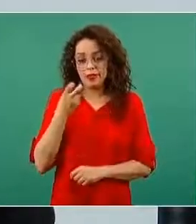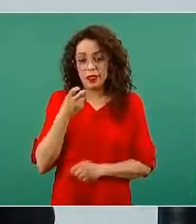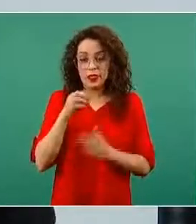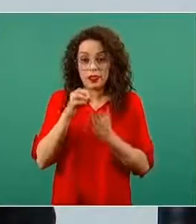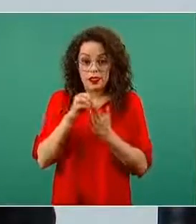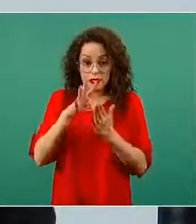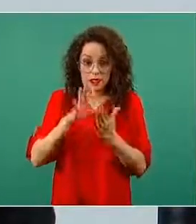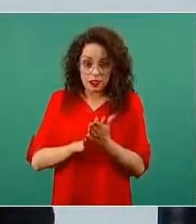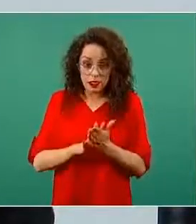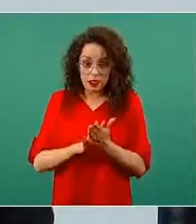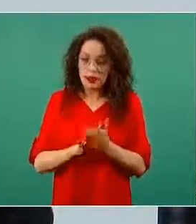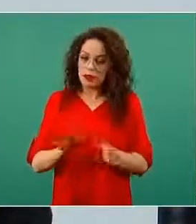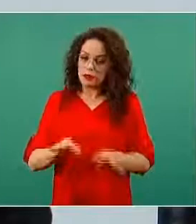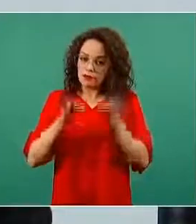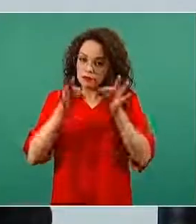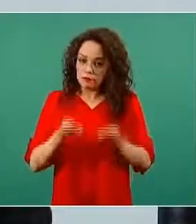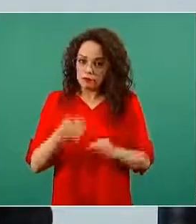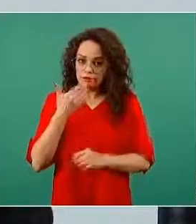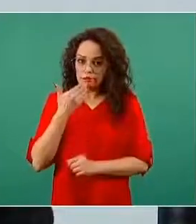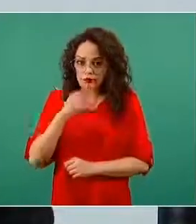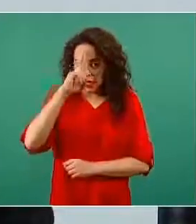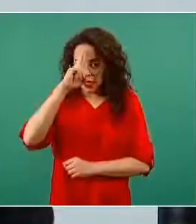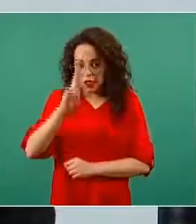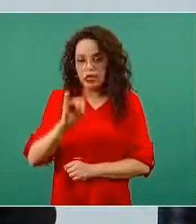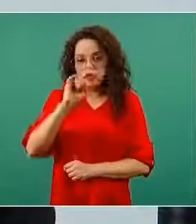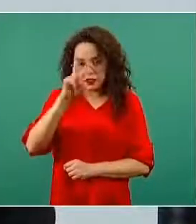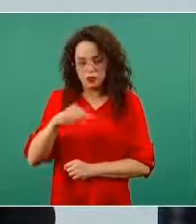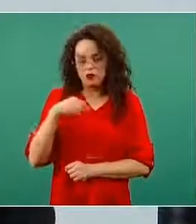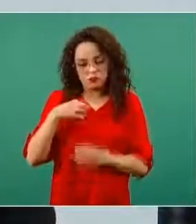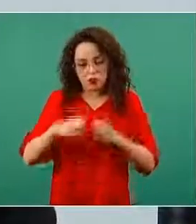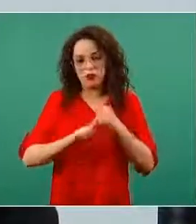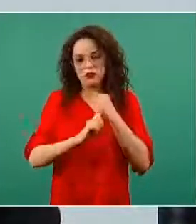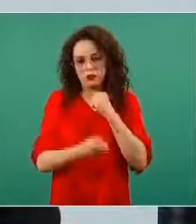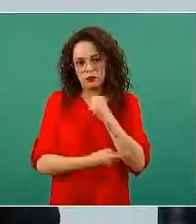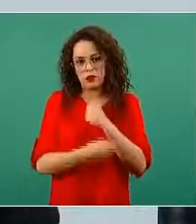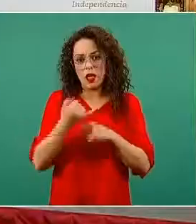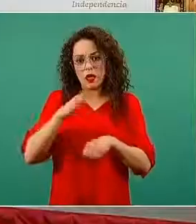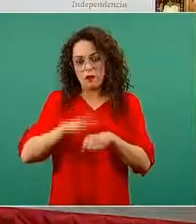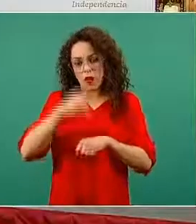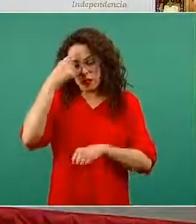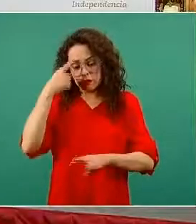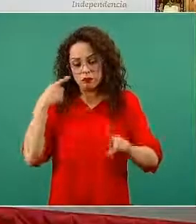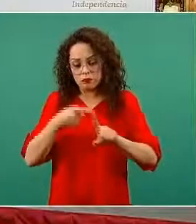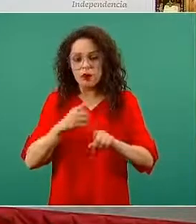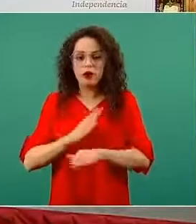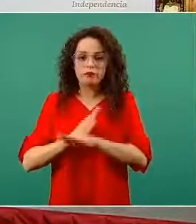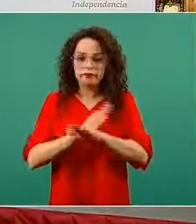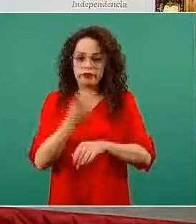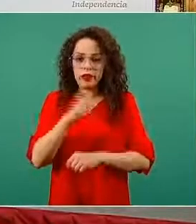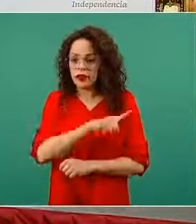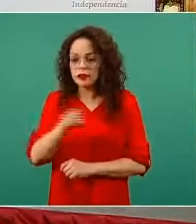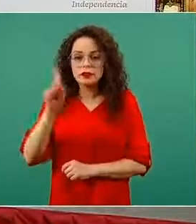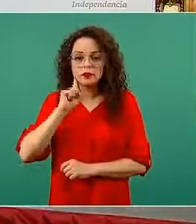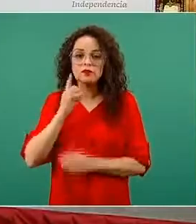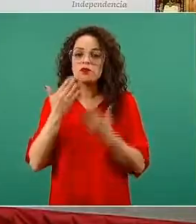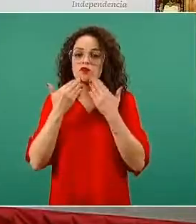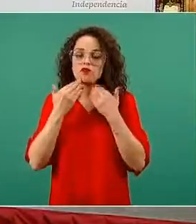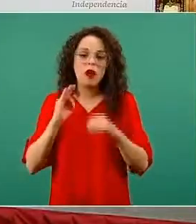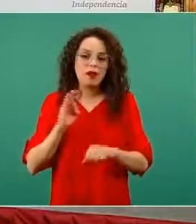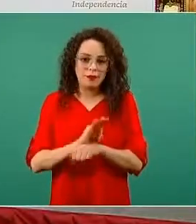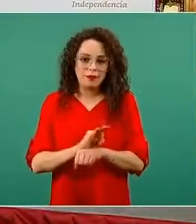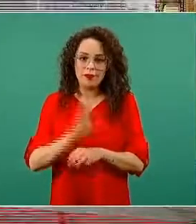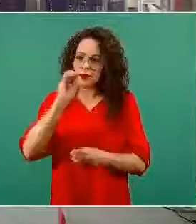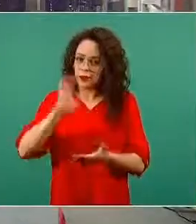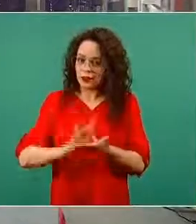registro con base en esos principios para proteger sobre todo a estas mujeres que estarían más desprotegidas. Muchas